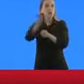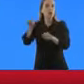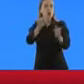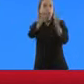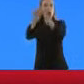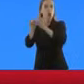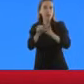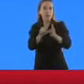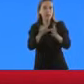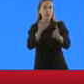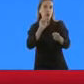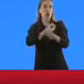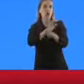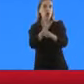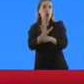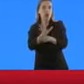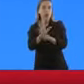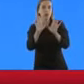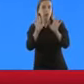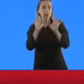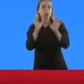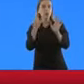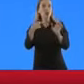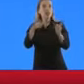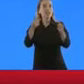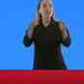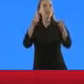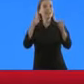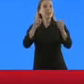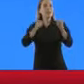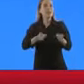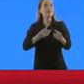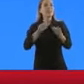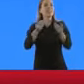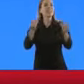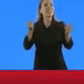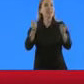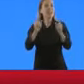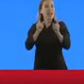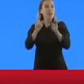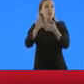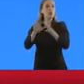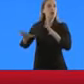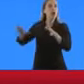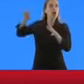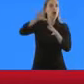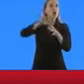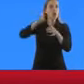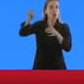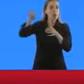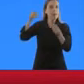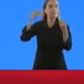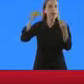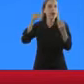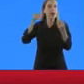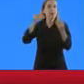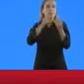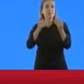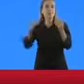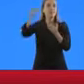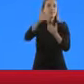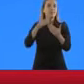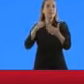Colapsado por la demolición institucional que lleva adelante la vicepresidenta, un país que está